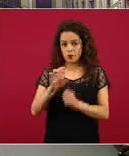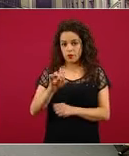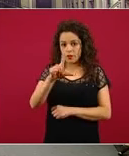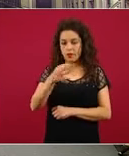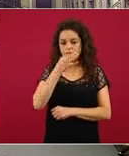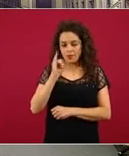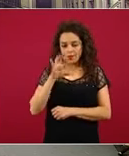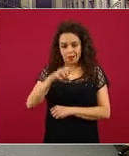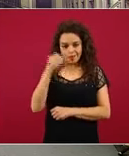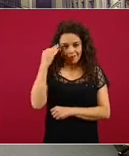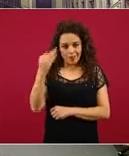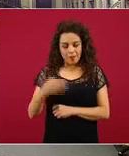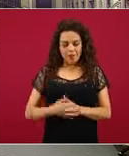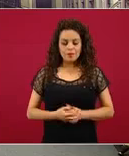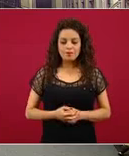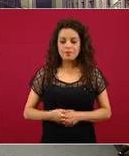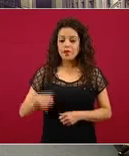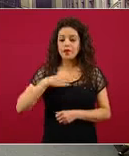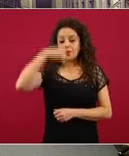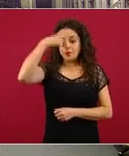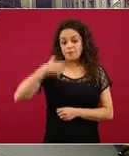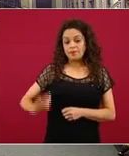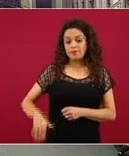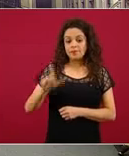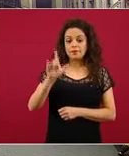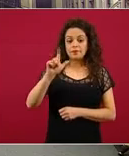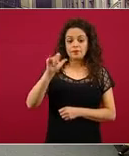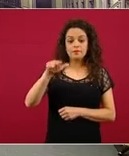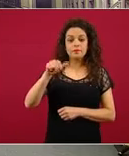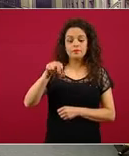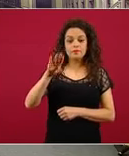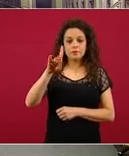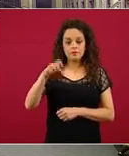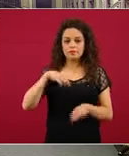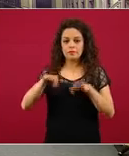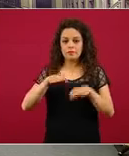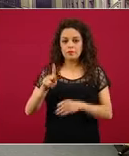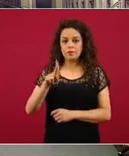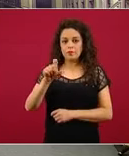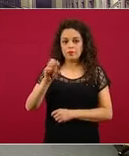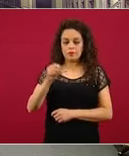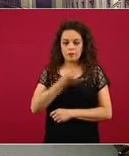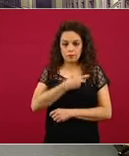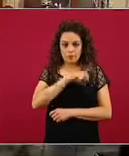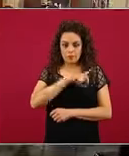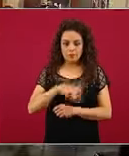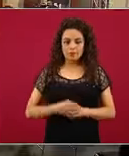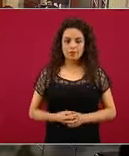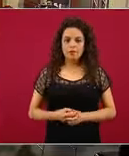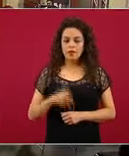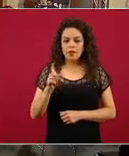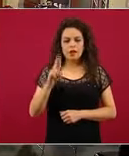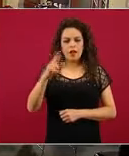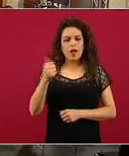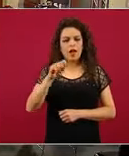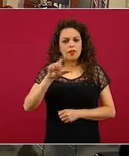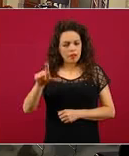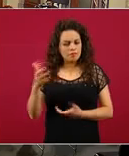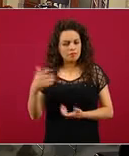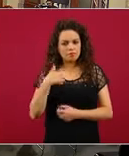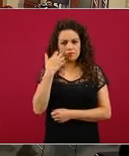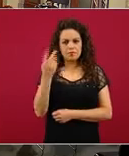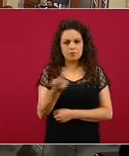tiempo. Buenas noches, Liliana Noble, de Pulso Saludable. Doctor Gatell, se publicó recientemente, bueno,